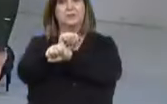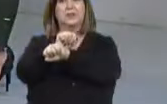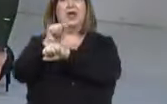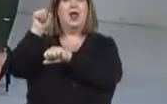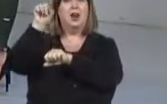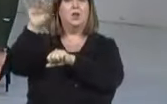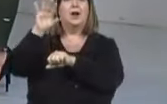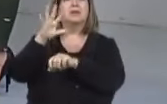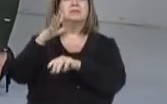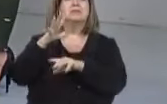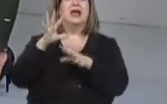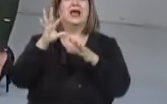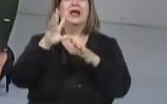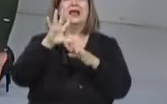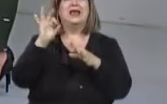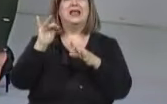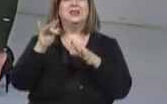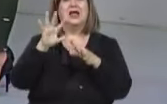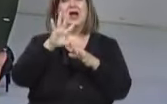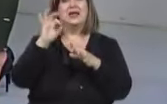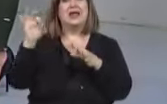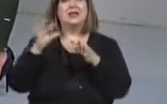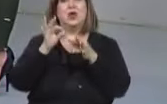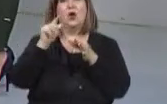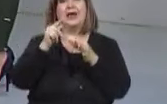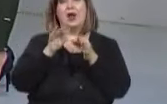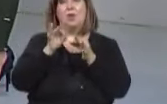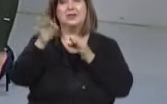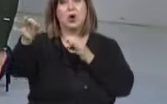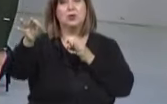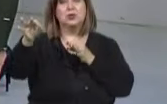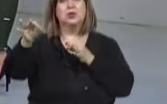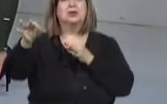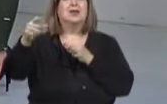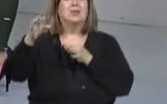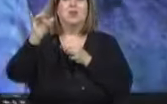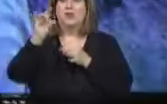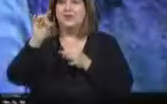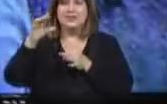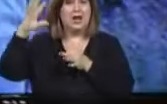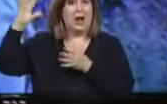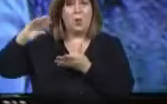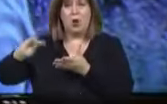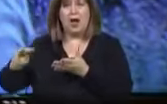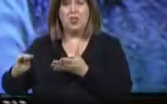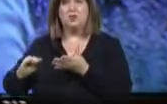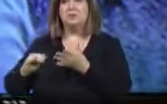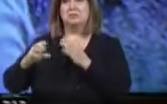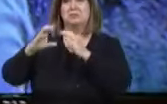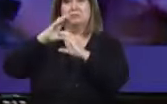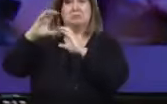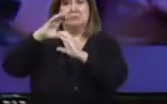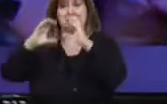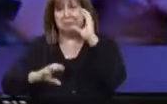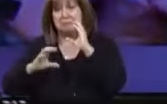Claro. Está a más de 500 kilómetros de la capital, donde le cuesta conseguir abogado, está incomunicado, no puede